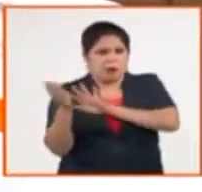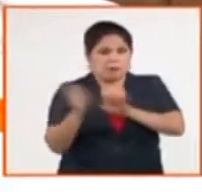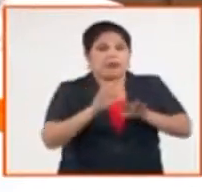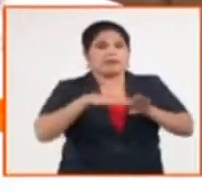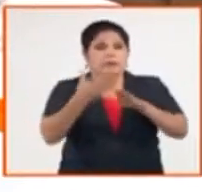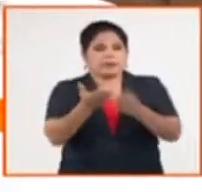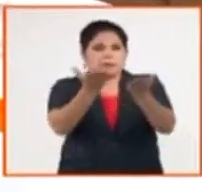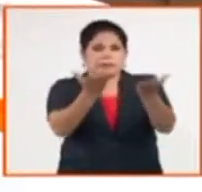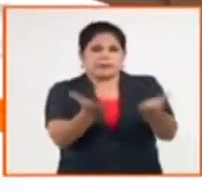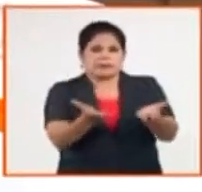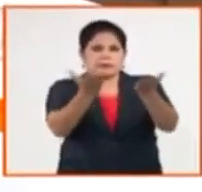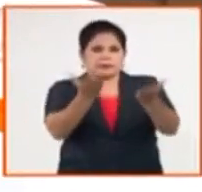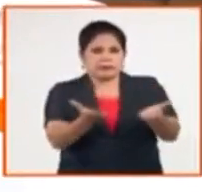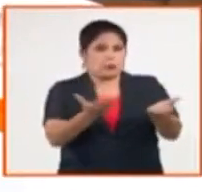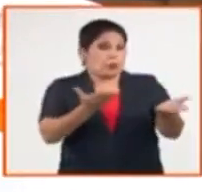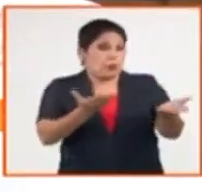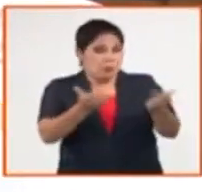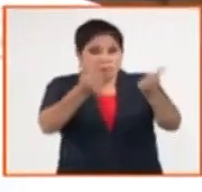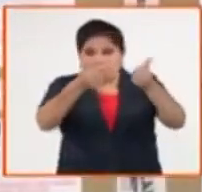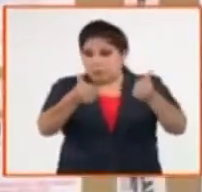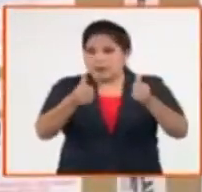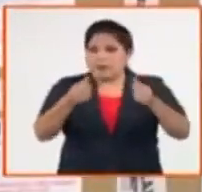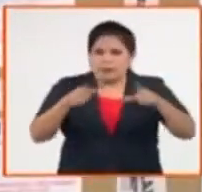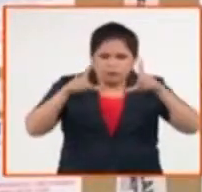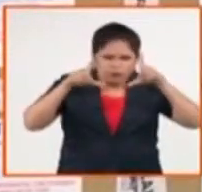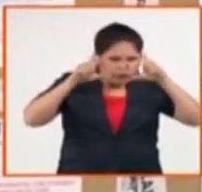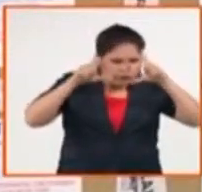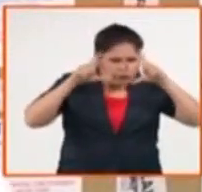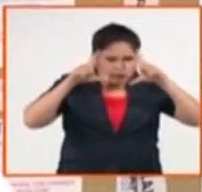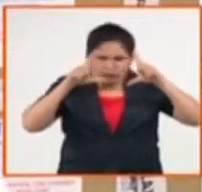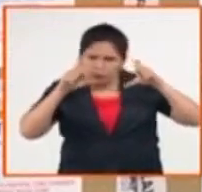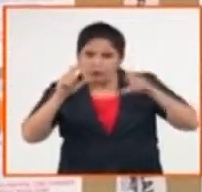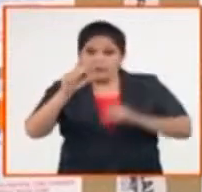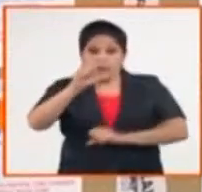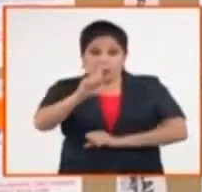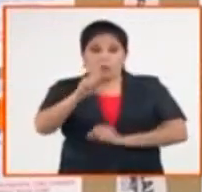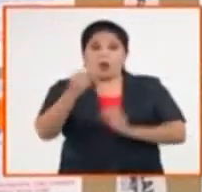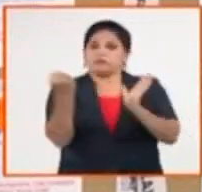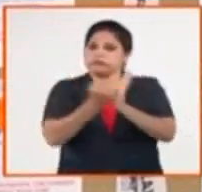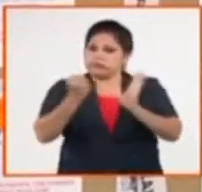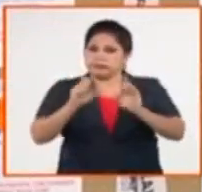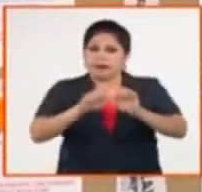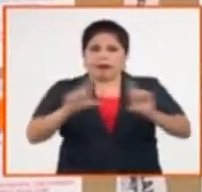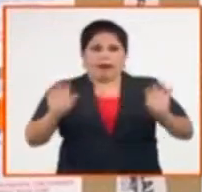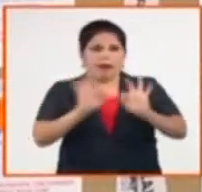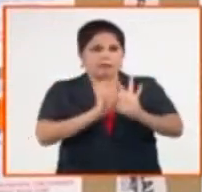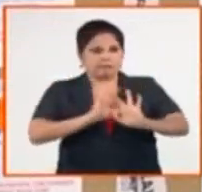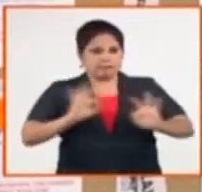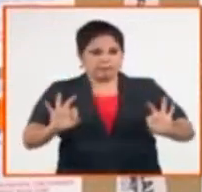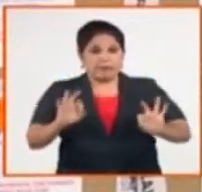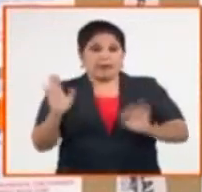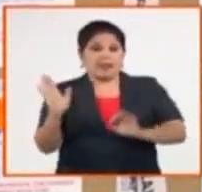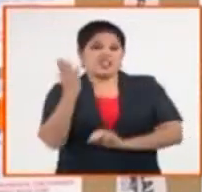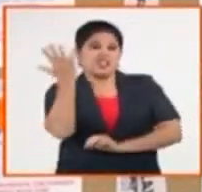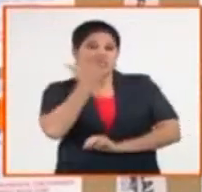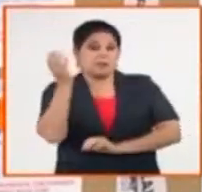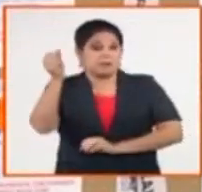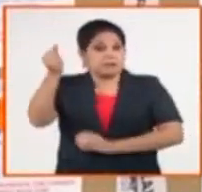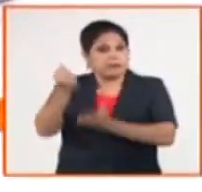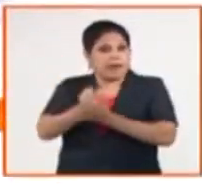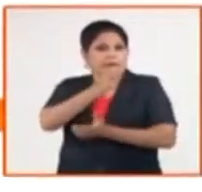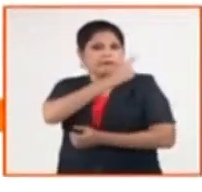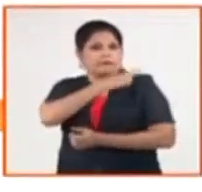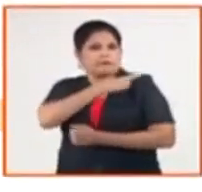pesarla, tirarle fotos. Vacuna que ya viene con su certificado de calidad emitido por supuesto por la autoridad